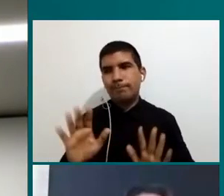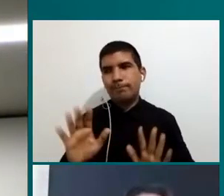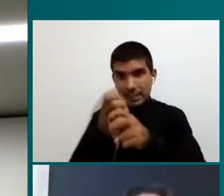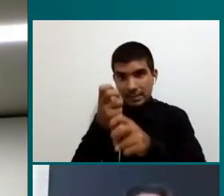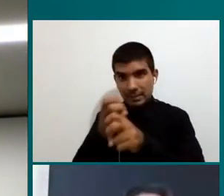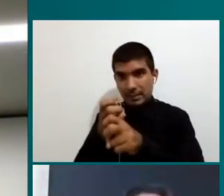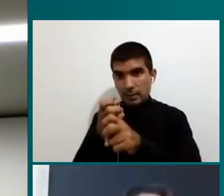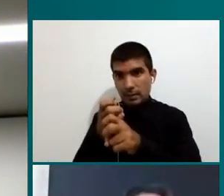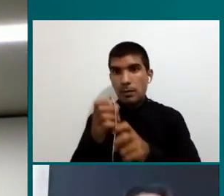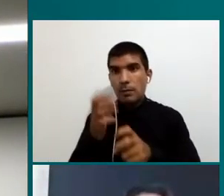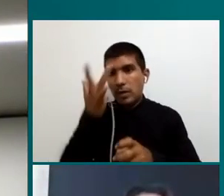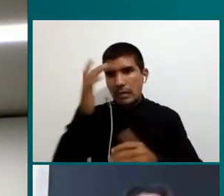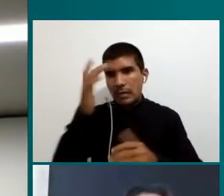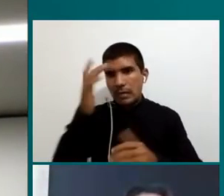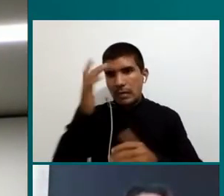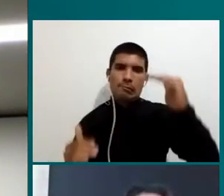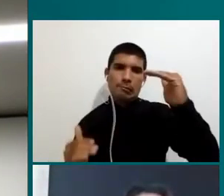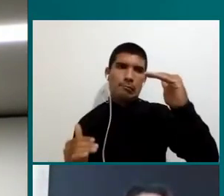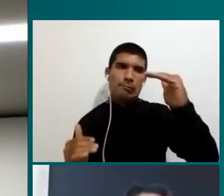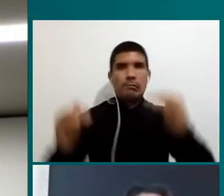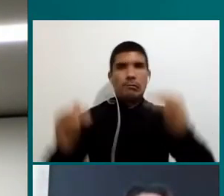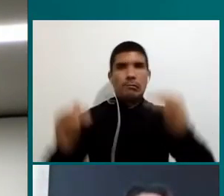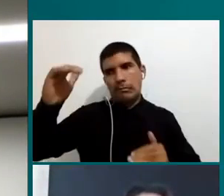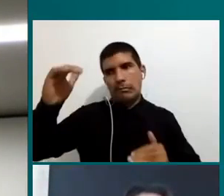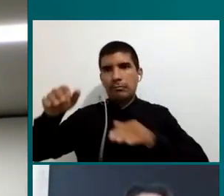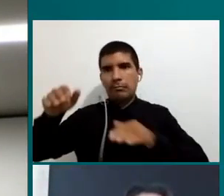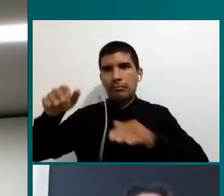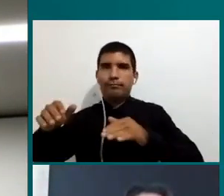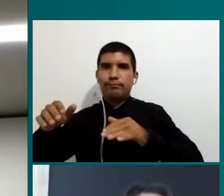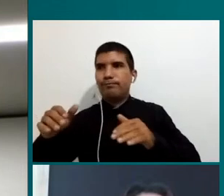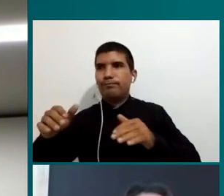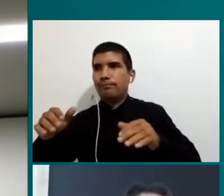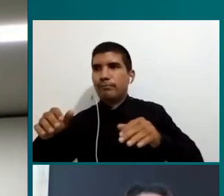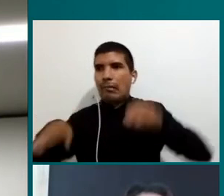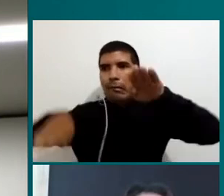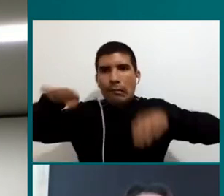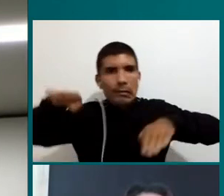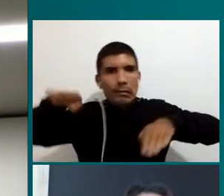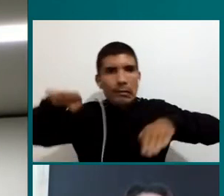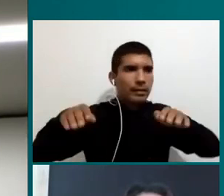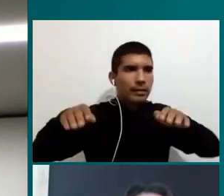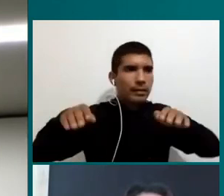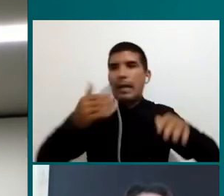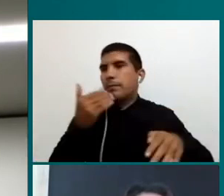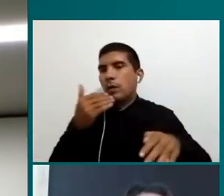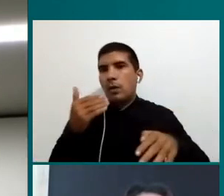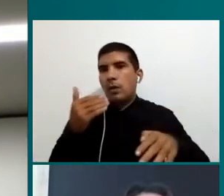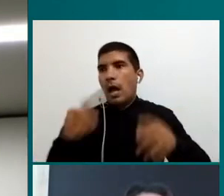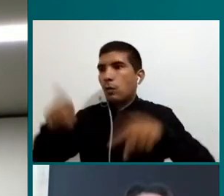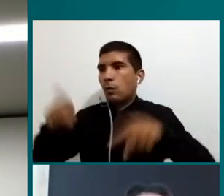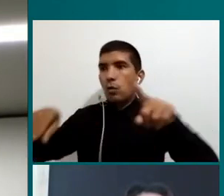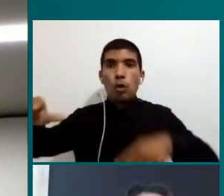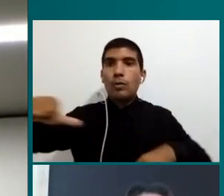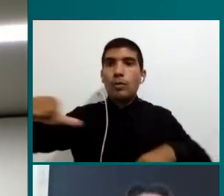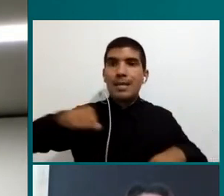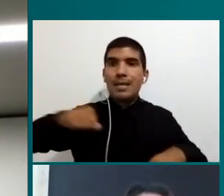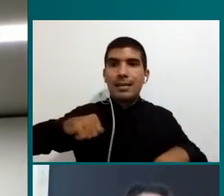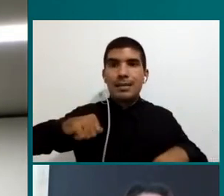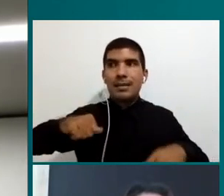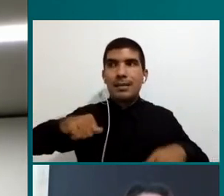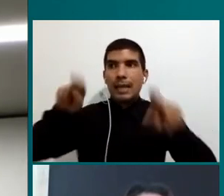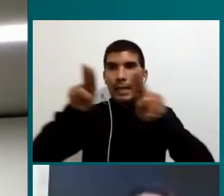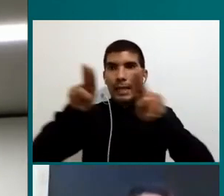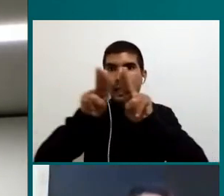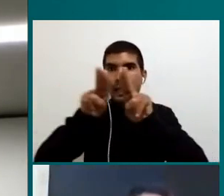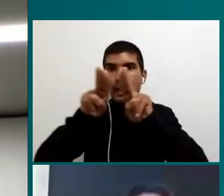necesita, digamos básico, necesita el internet. Entonces en las áreas metropolitanas va a ser mucho más fácil.